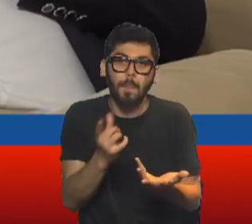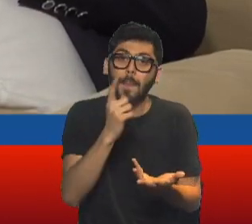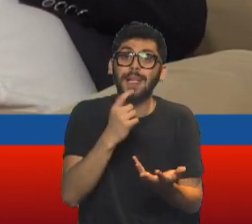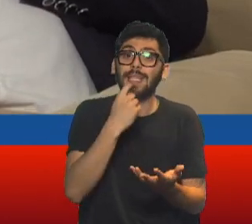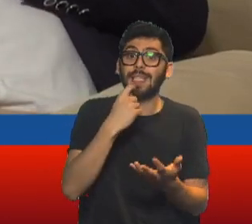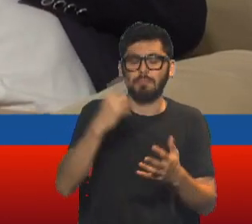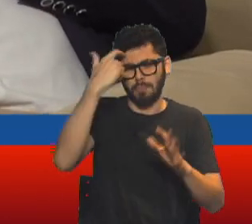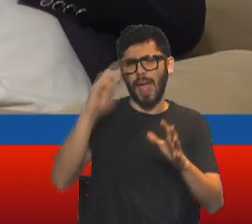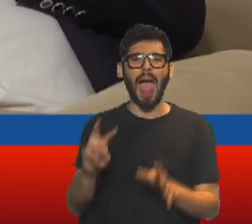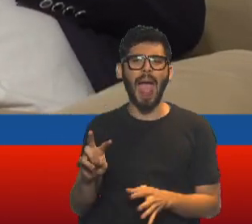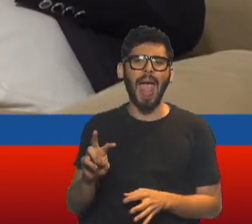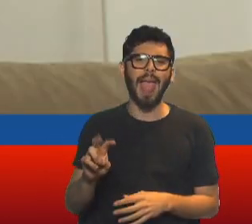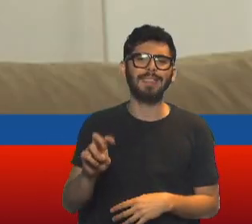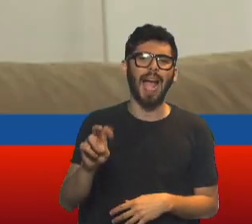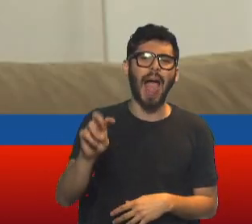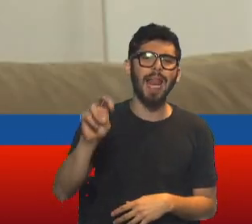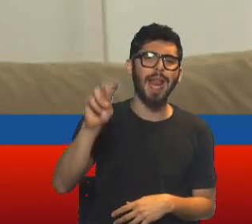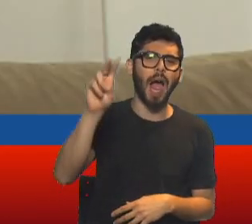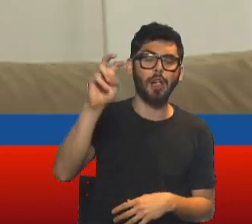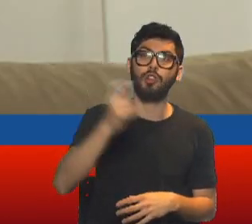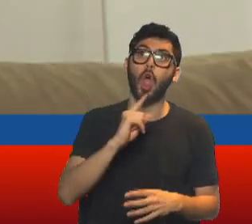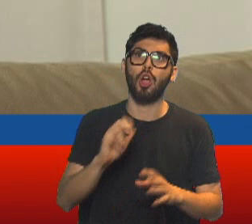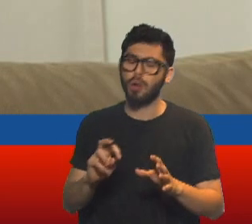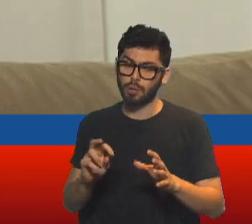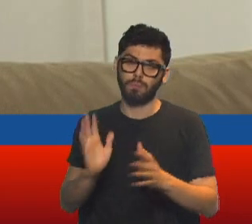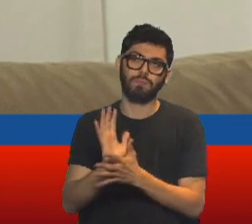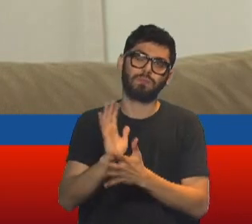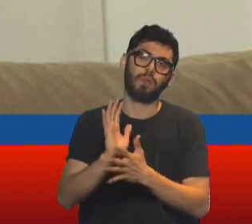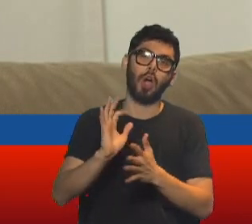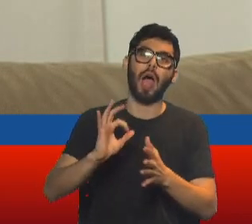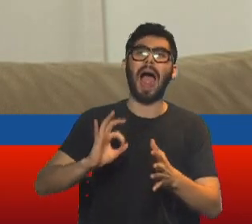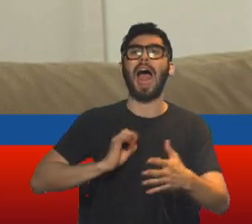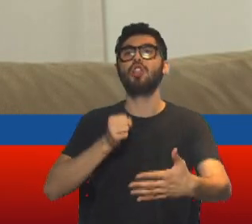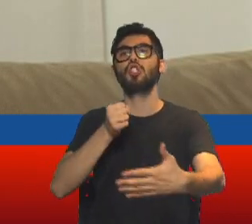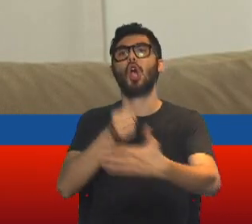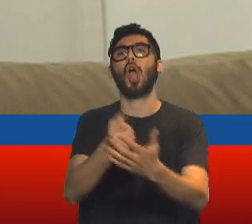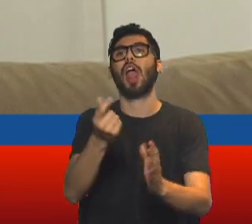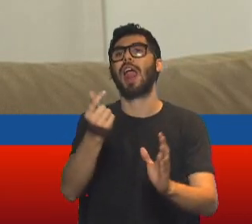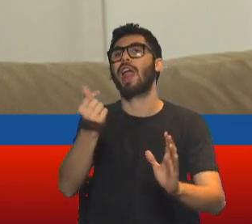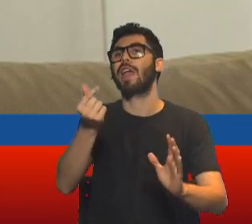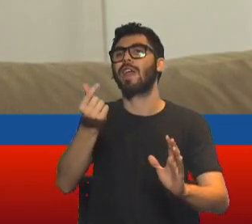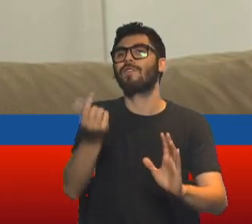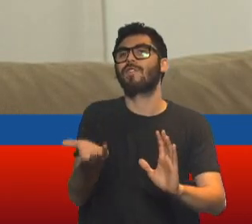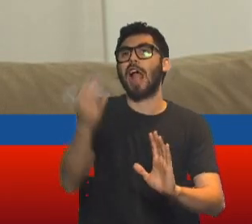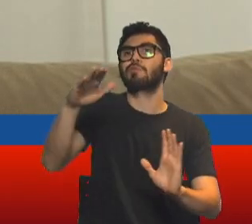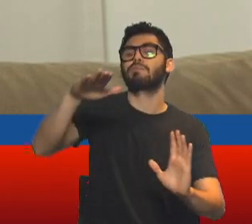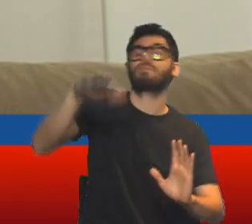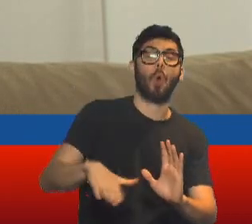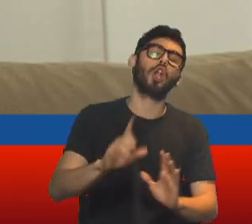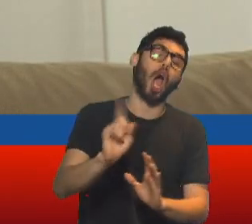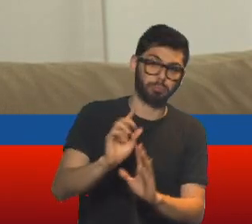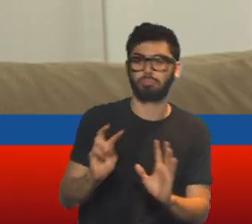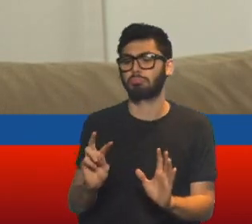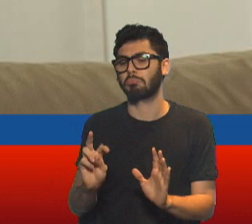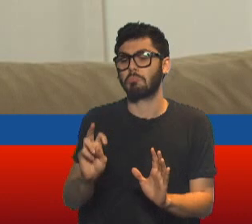escaleras, no a la velocidad ideal que quisiéramos, a fin de año bajamos la inflación a un dígito, pero empezamos a subir escaleras lenta